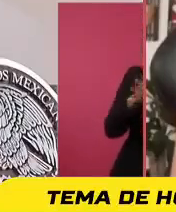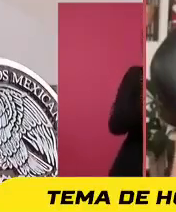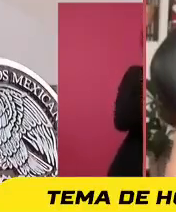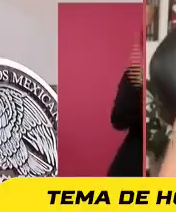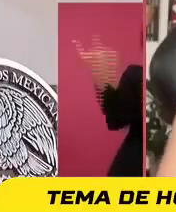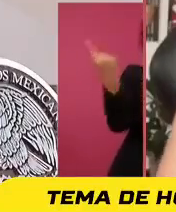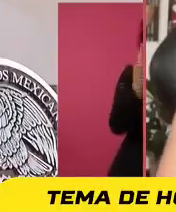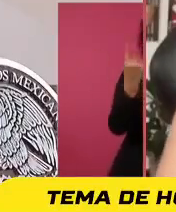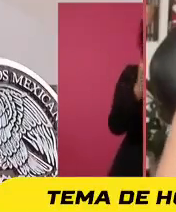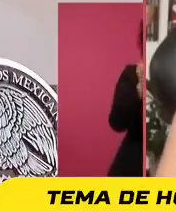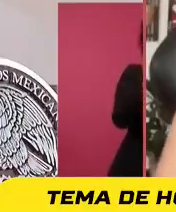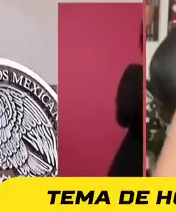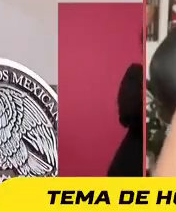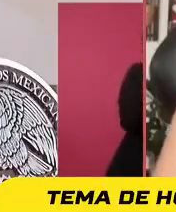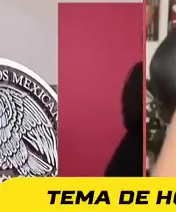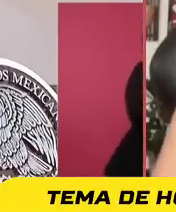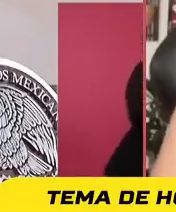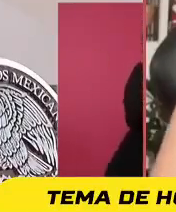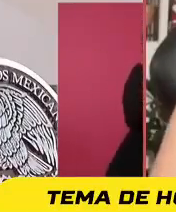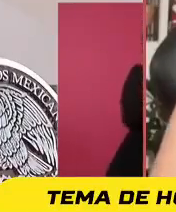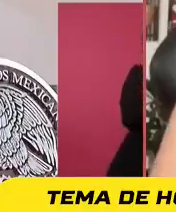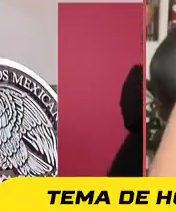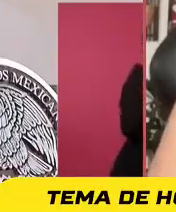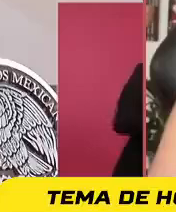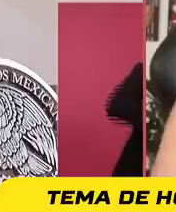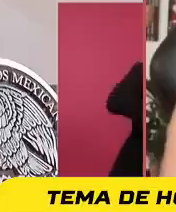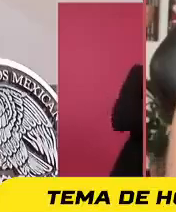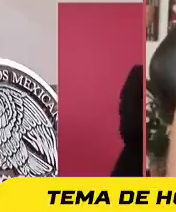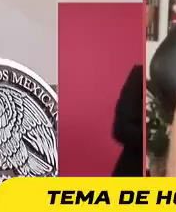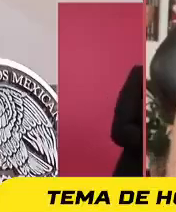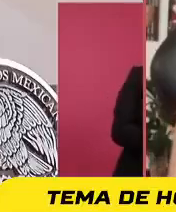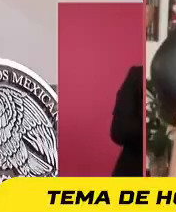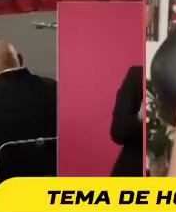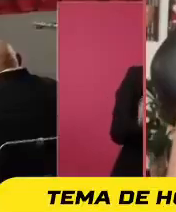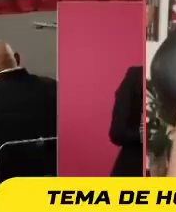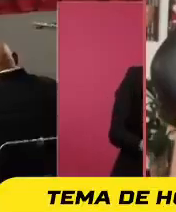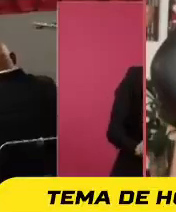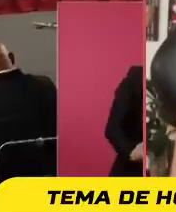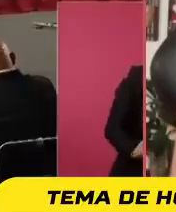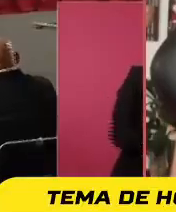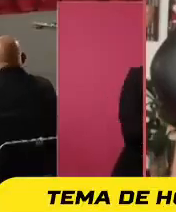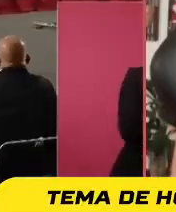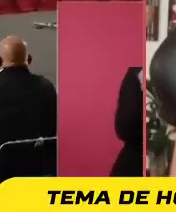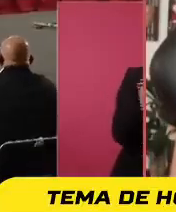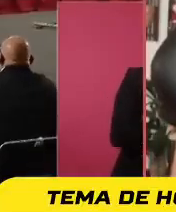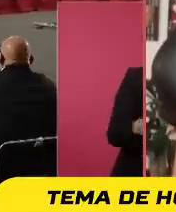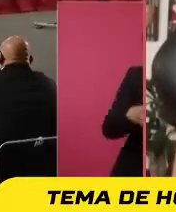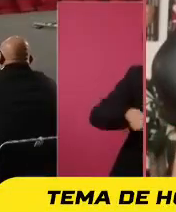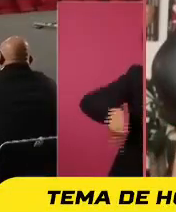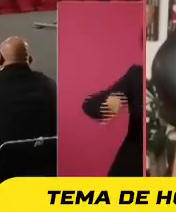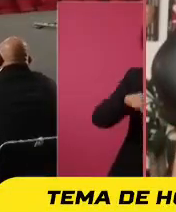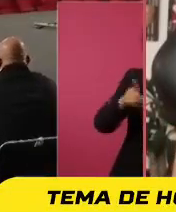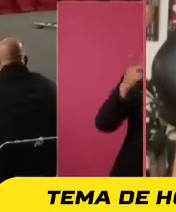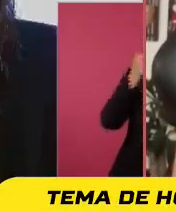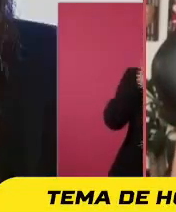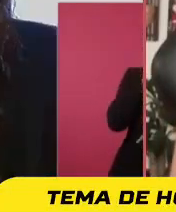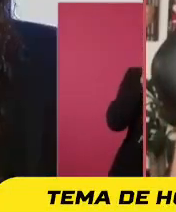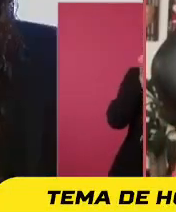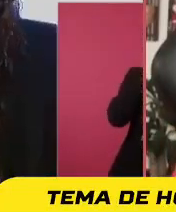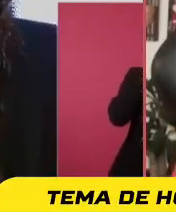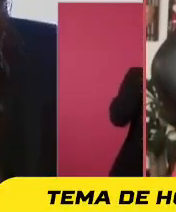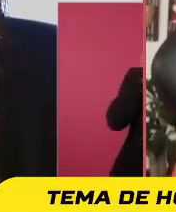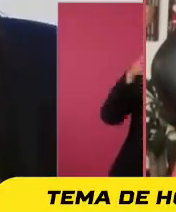lo que realmente está pasando con las Afores? Que aquí dice que el señor va a robar, literalmente, así dijo, van a